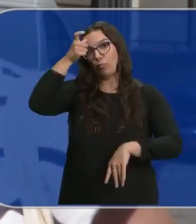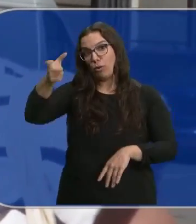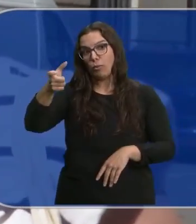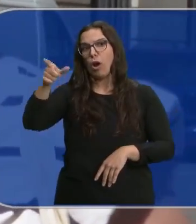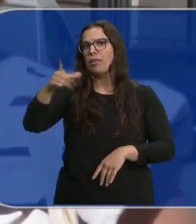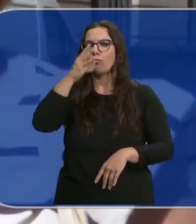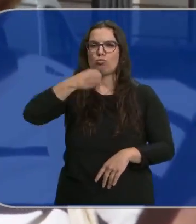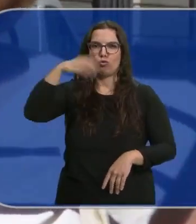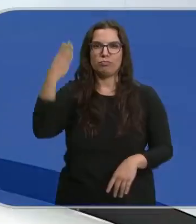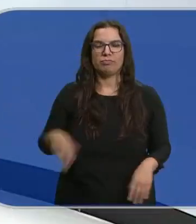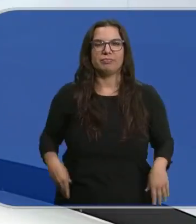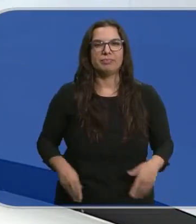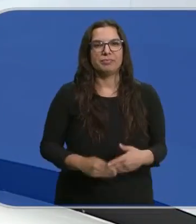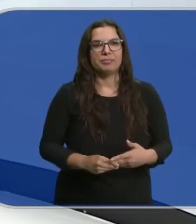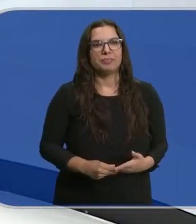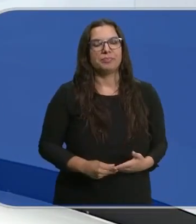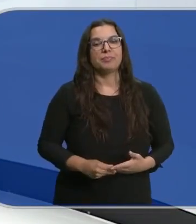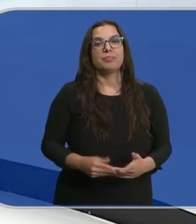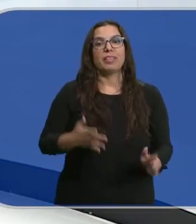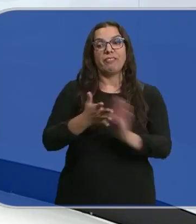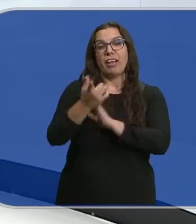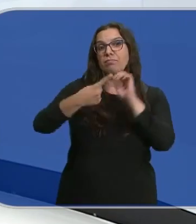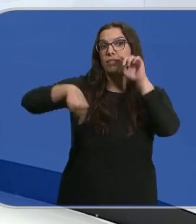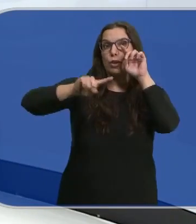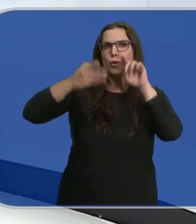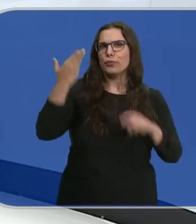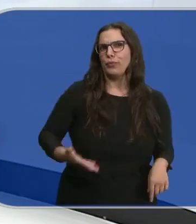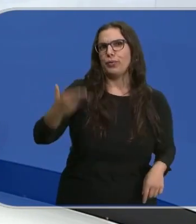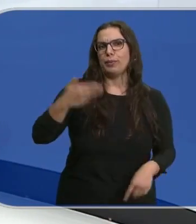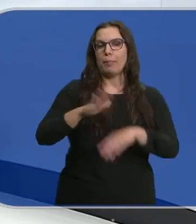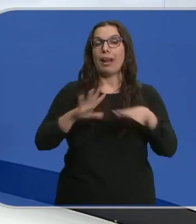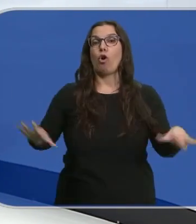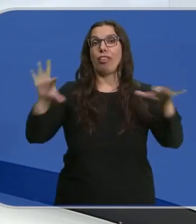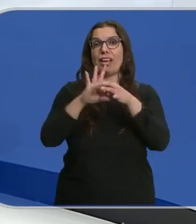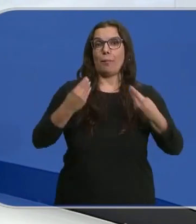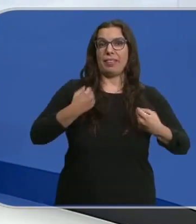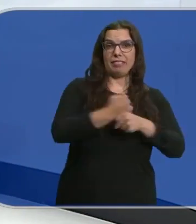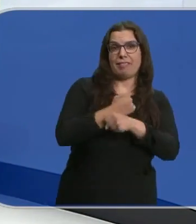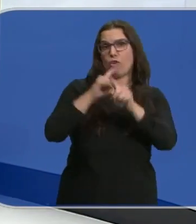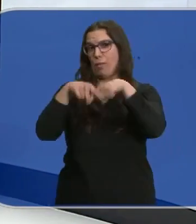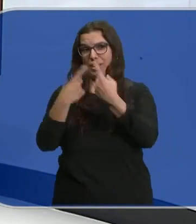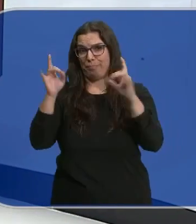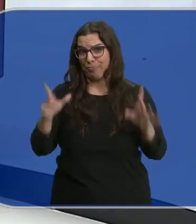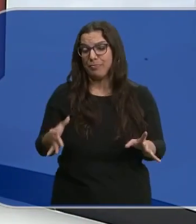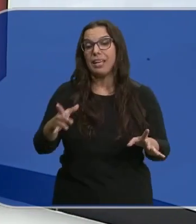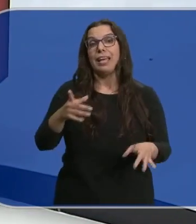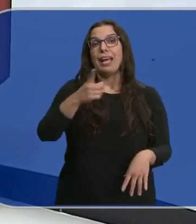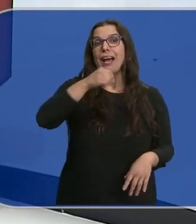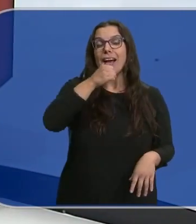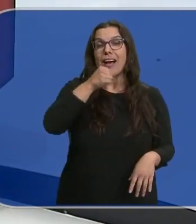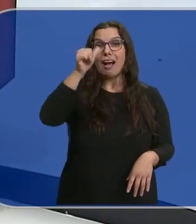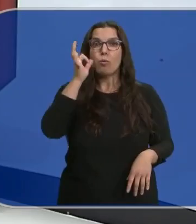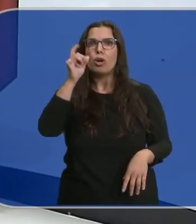y allí de maravilla. No solo son una pieza fundamental en la conciliación de las familias, los abuelos han sido